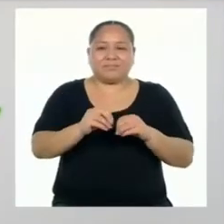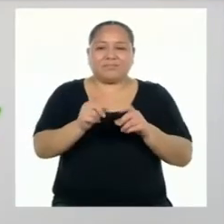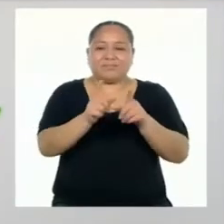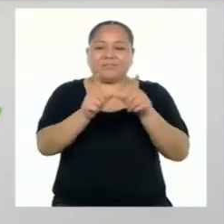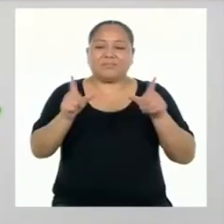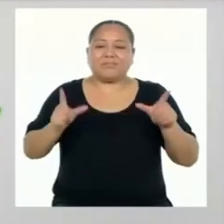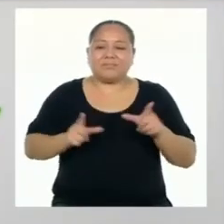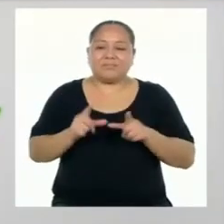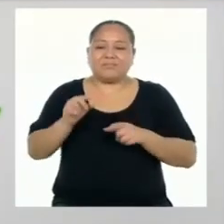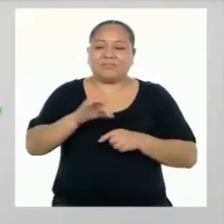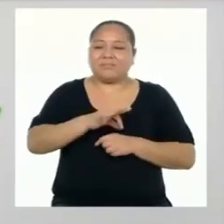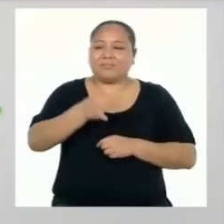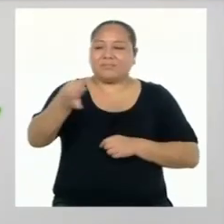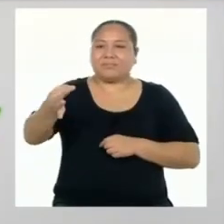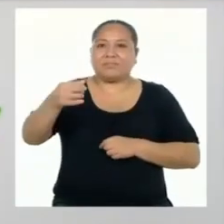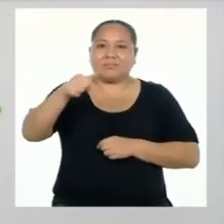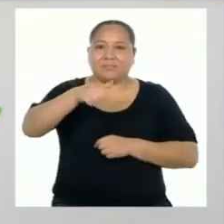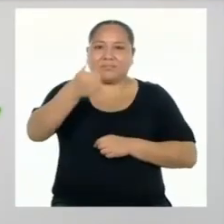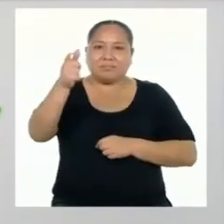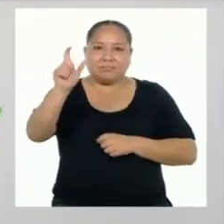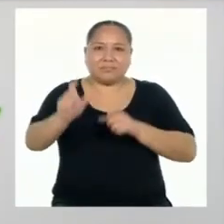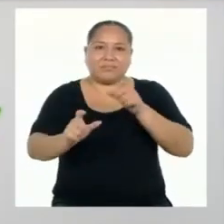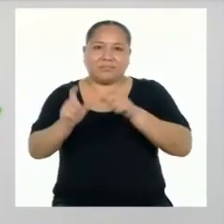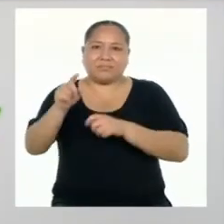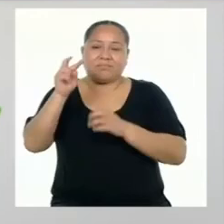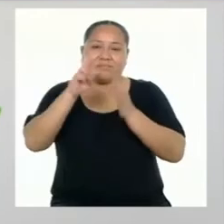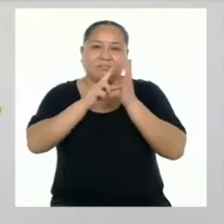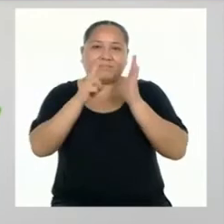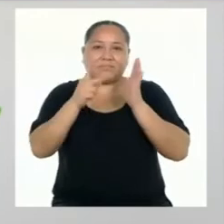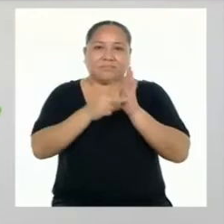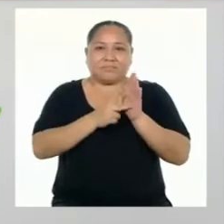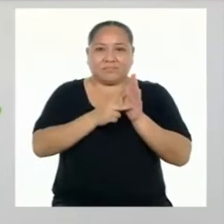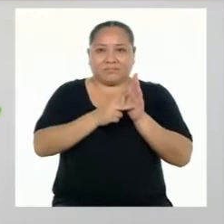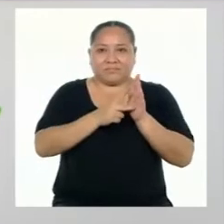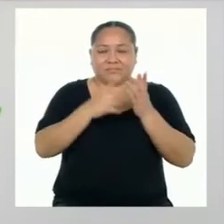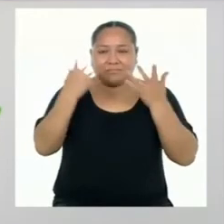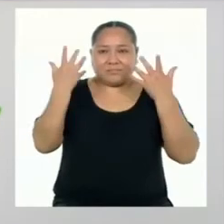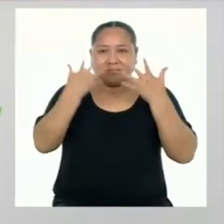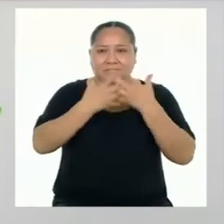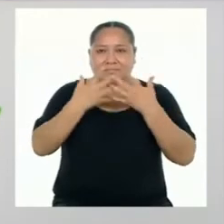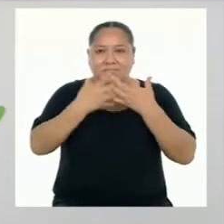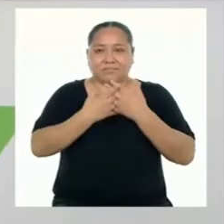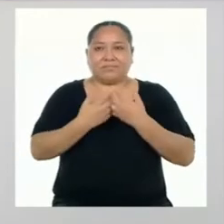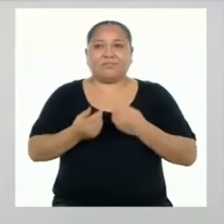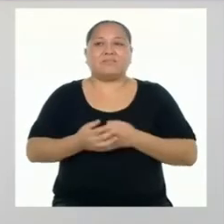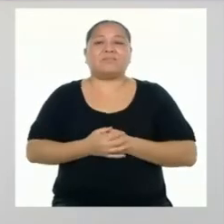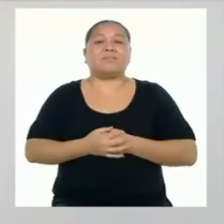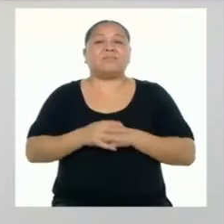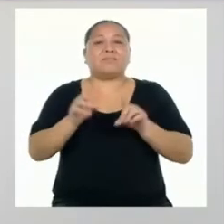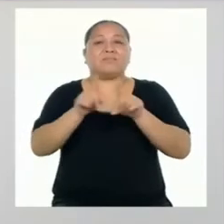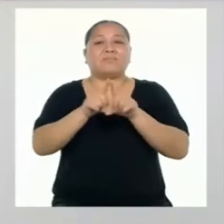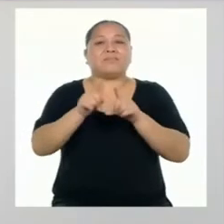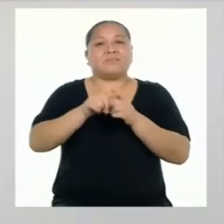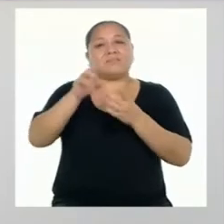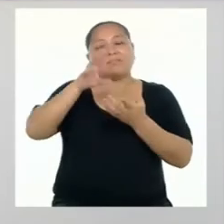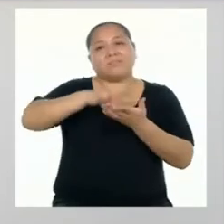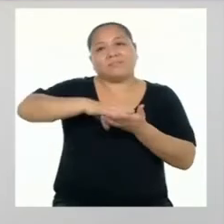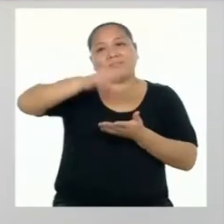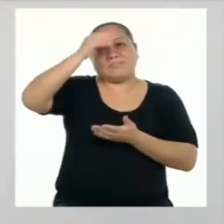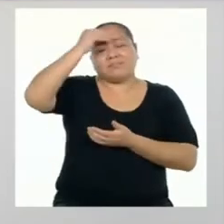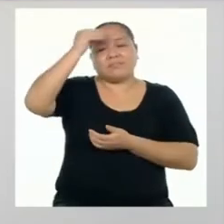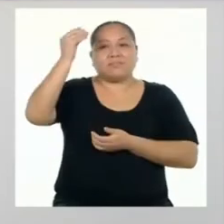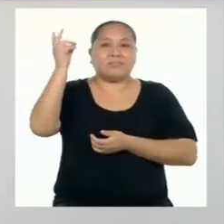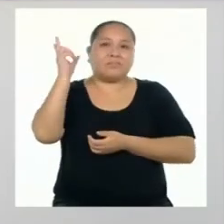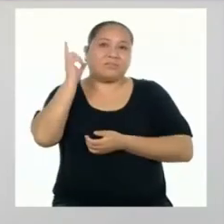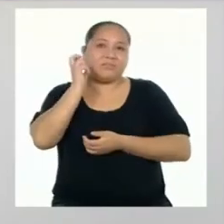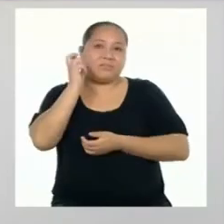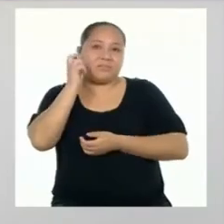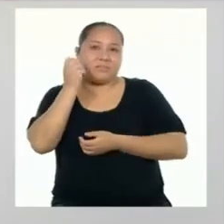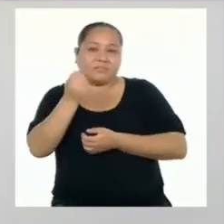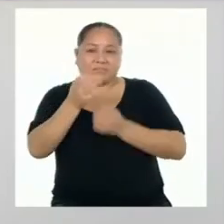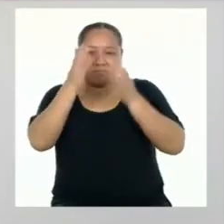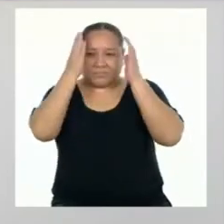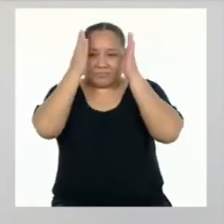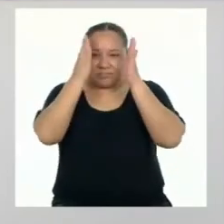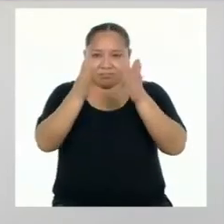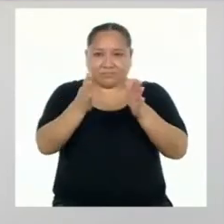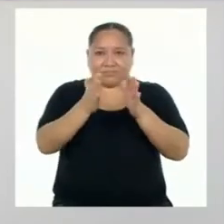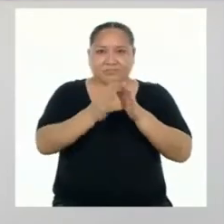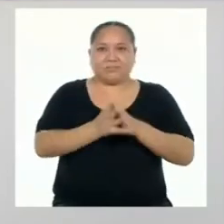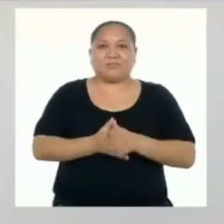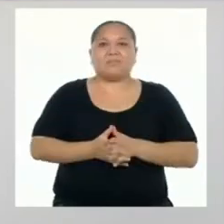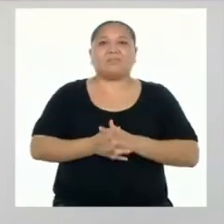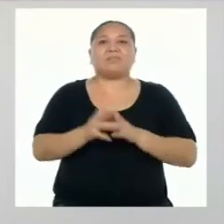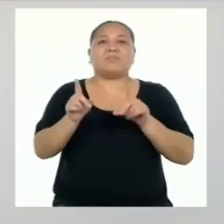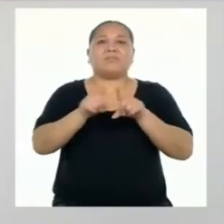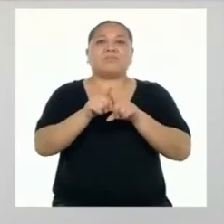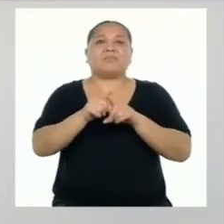del otro. Eso significa ser empáticos, pero también aprender a escuchar con atención